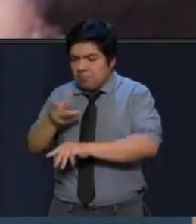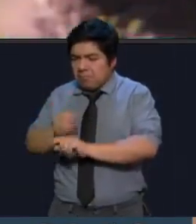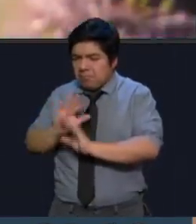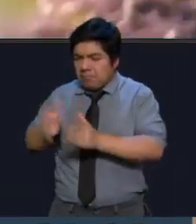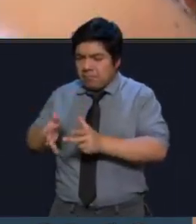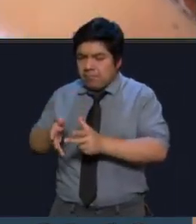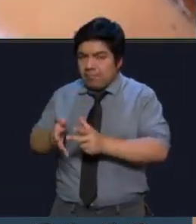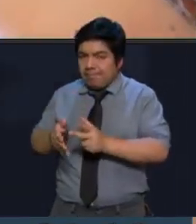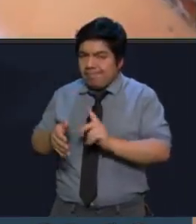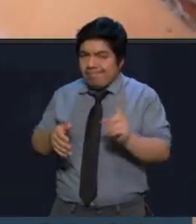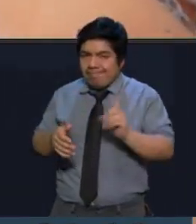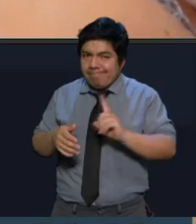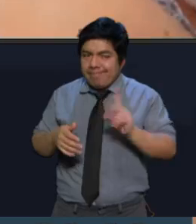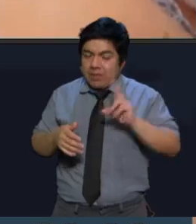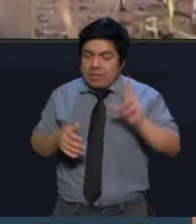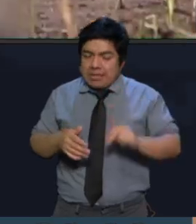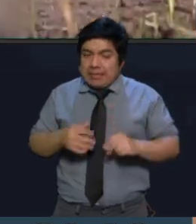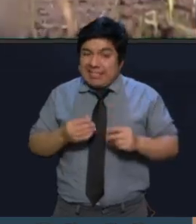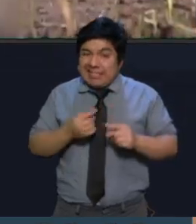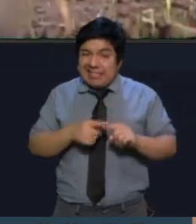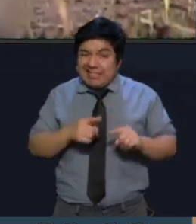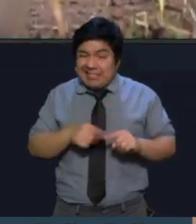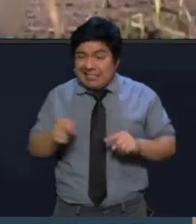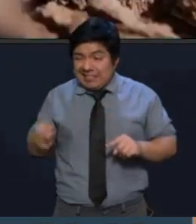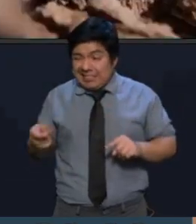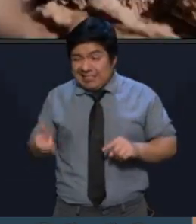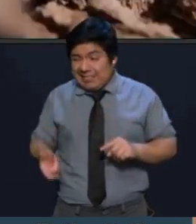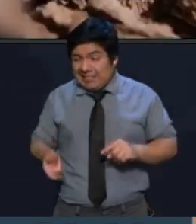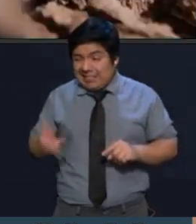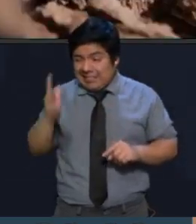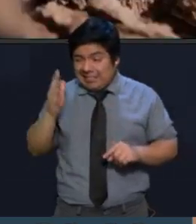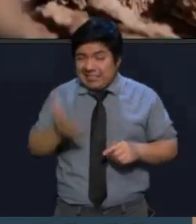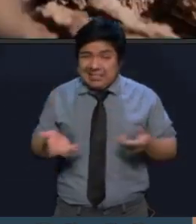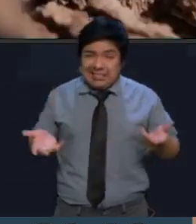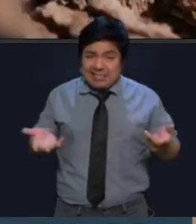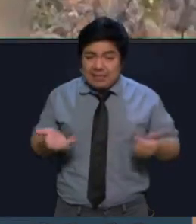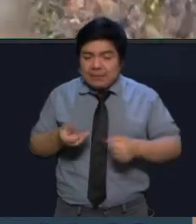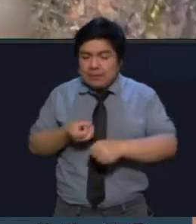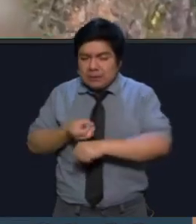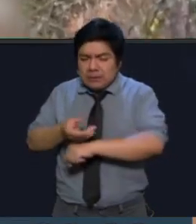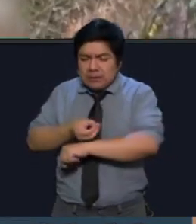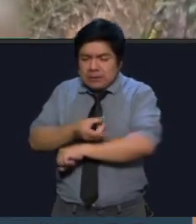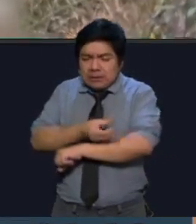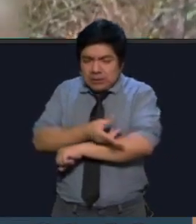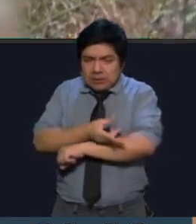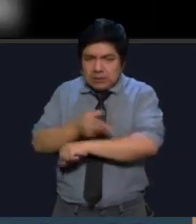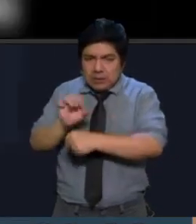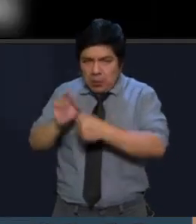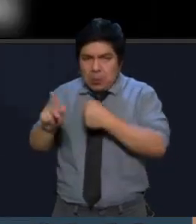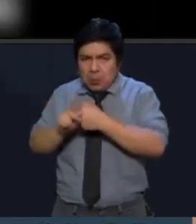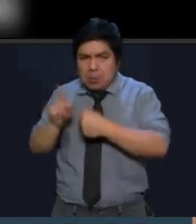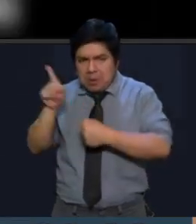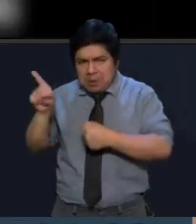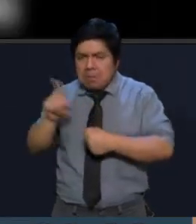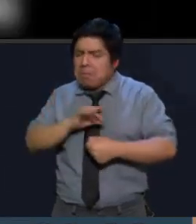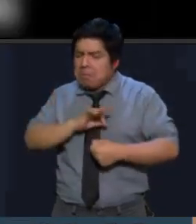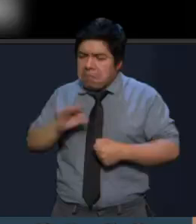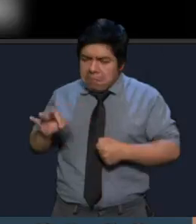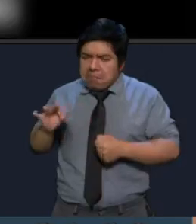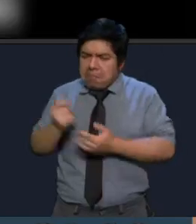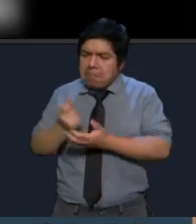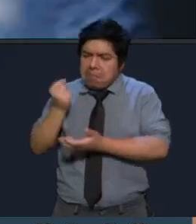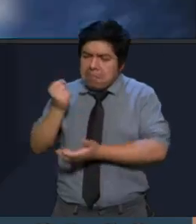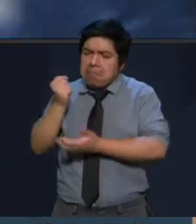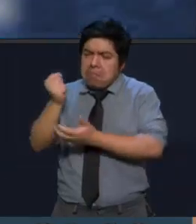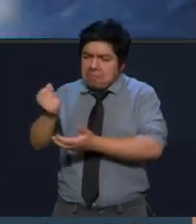así. Muchos de ellos son muy caros. La agricultura europea puede pagar un costo